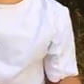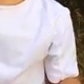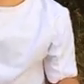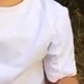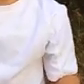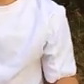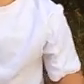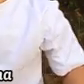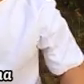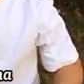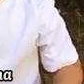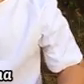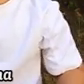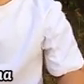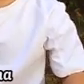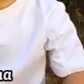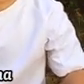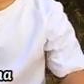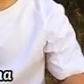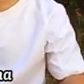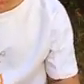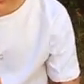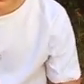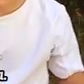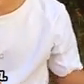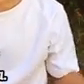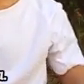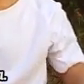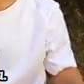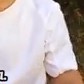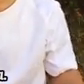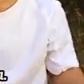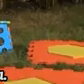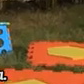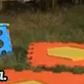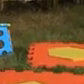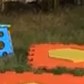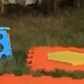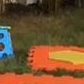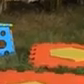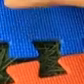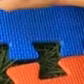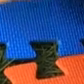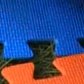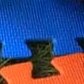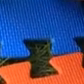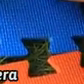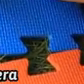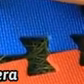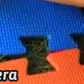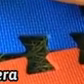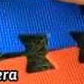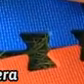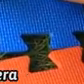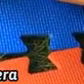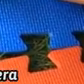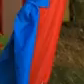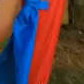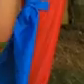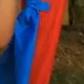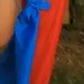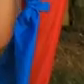¡King! Hay que hacer una vacuna que cura la mascarilla. Y cuando el bicho se